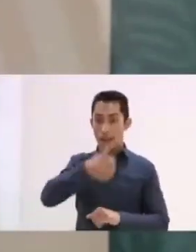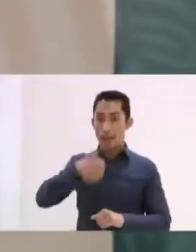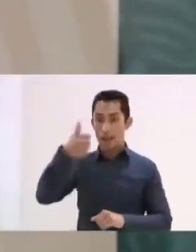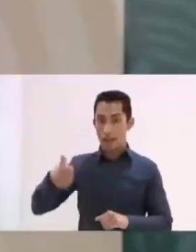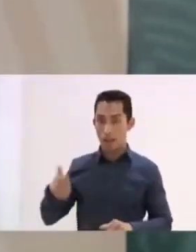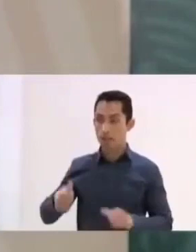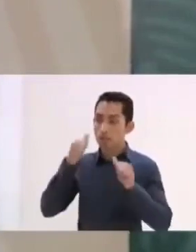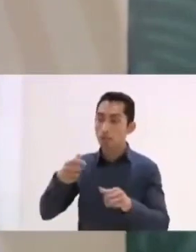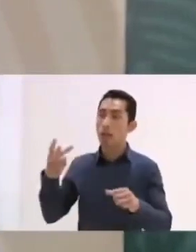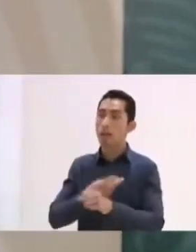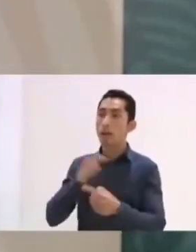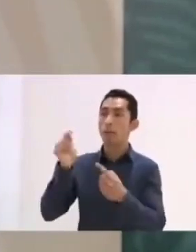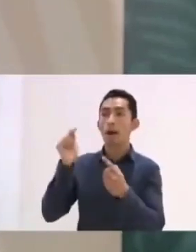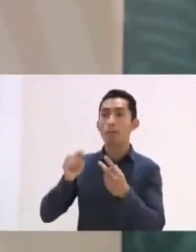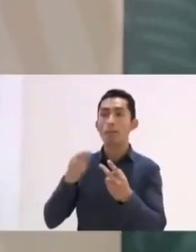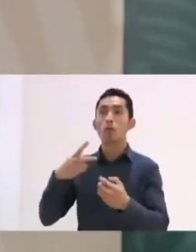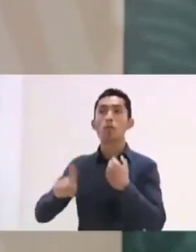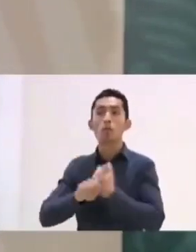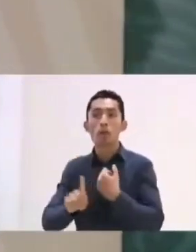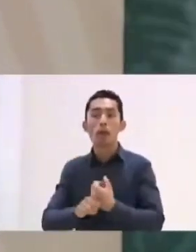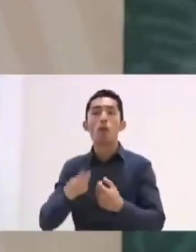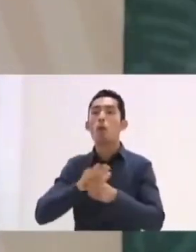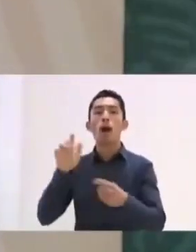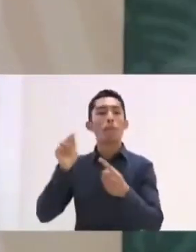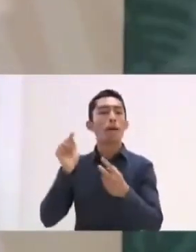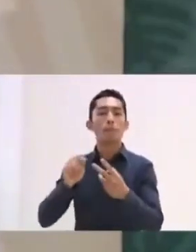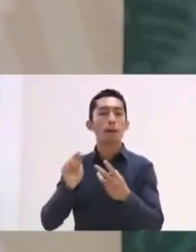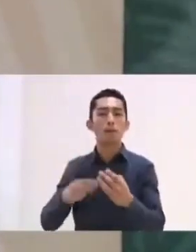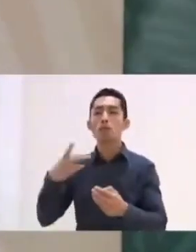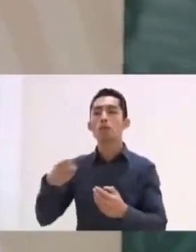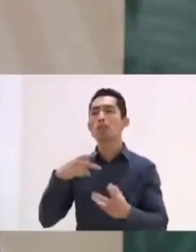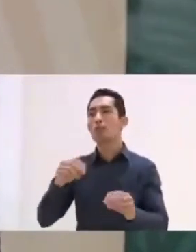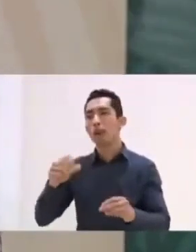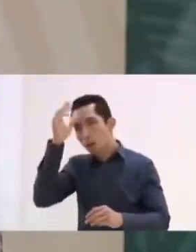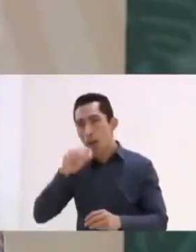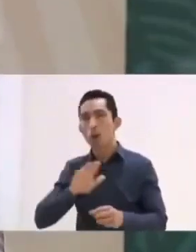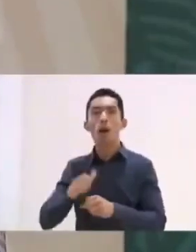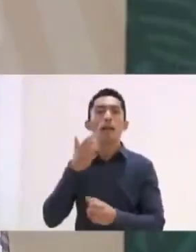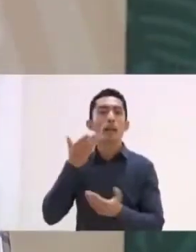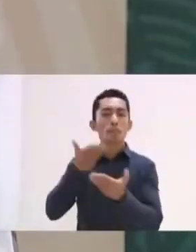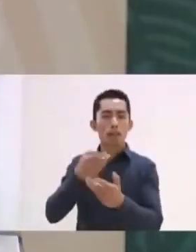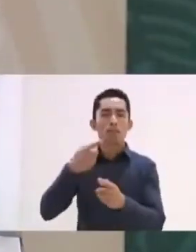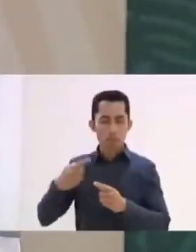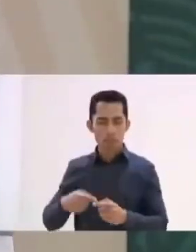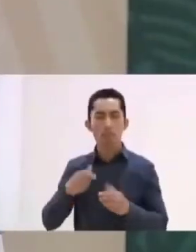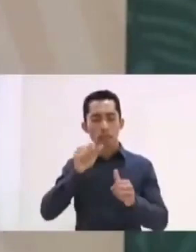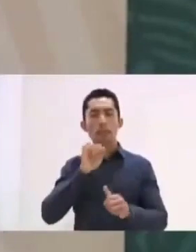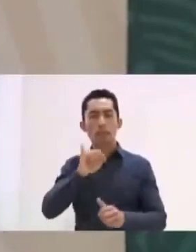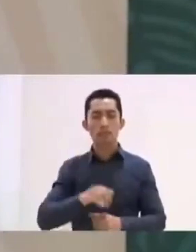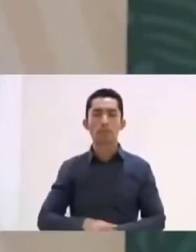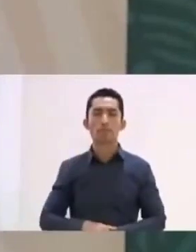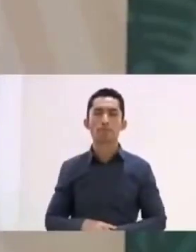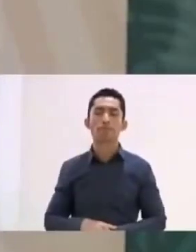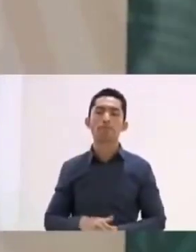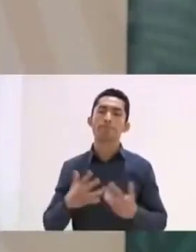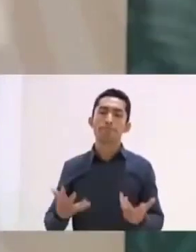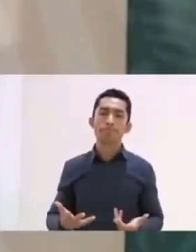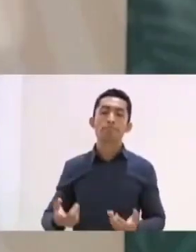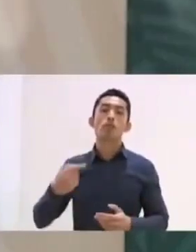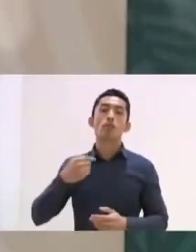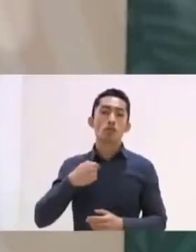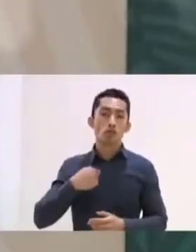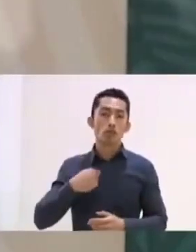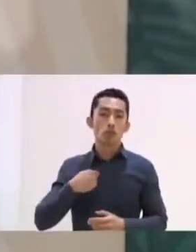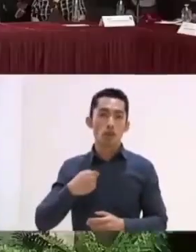atender de todas sus preocupaciones, sus demandas, sus peticiones. Yo tengo que ir